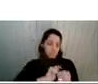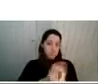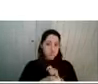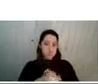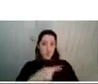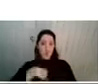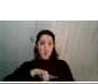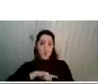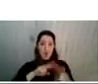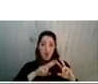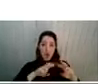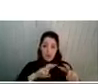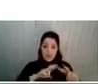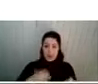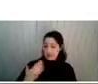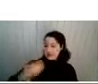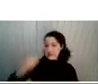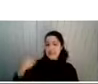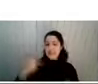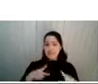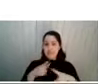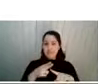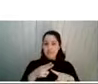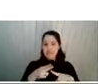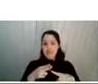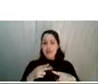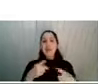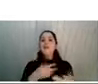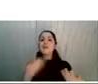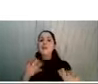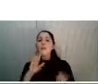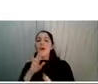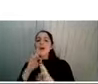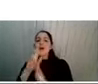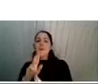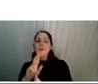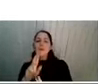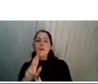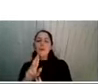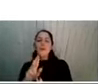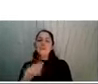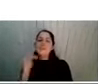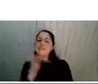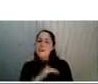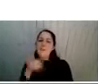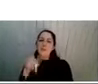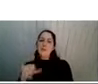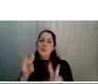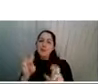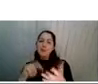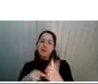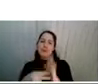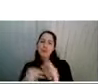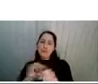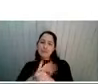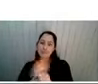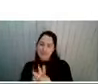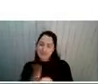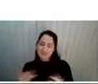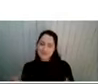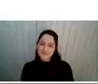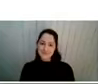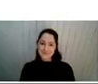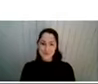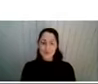un poco suspendidas para poder responder rápidamente a esta pandemia. Y lo último que quiero